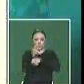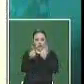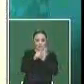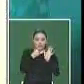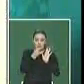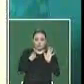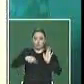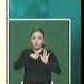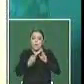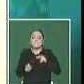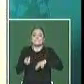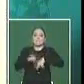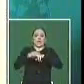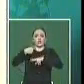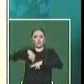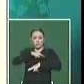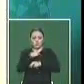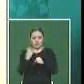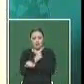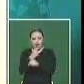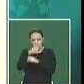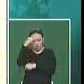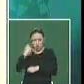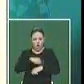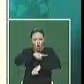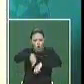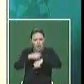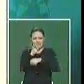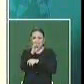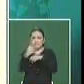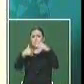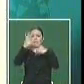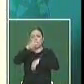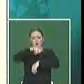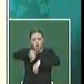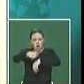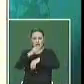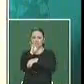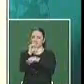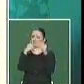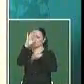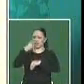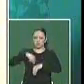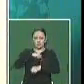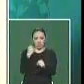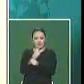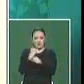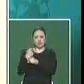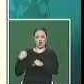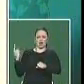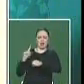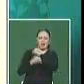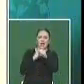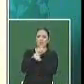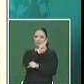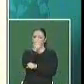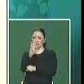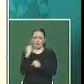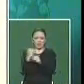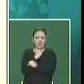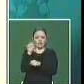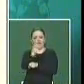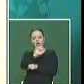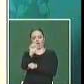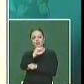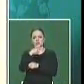trabajamos más de 15 horas, más de 15 horas. Yo llevo 19 años manejando taxis, le digo que es